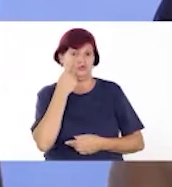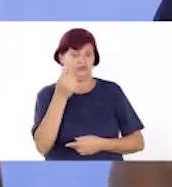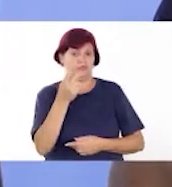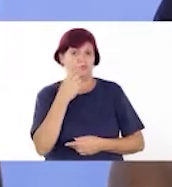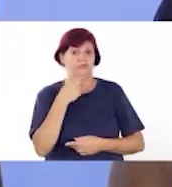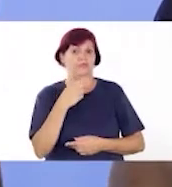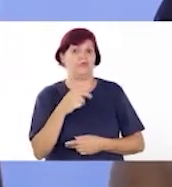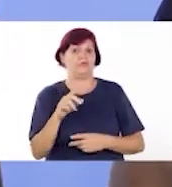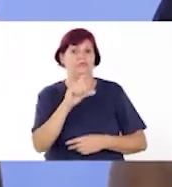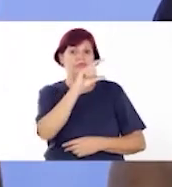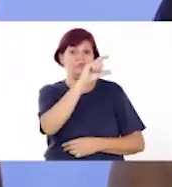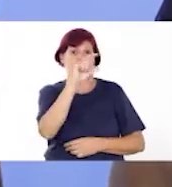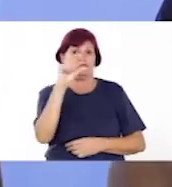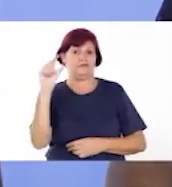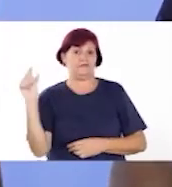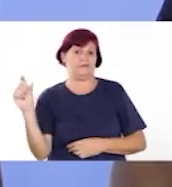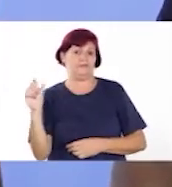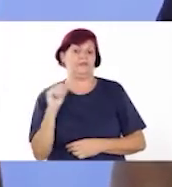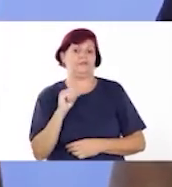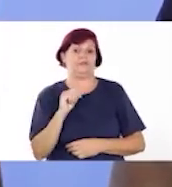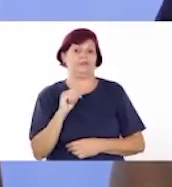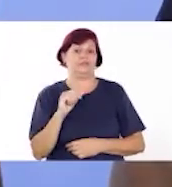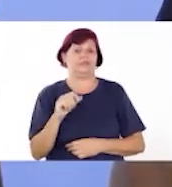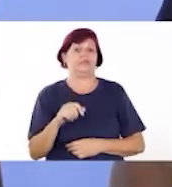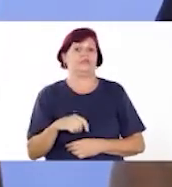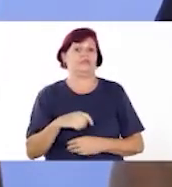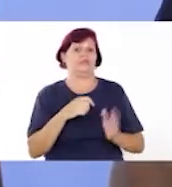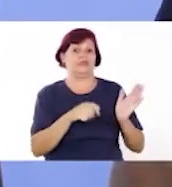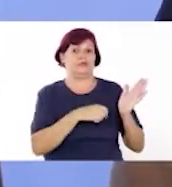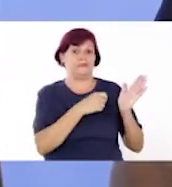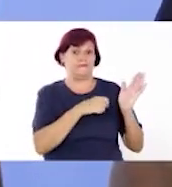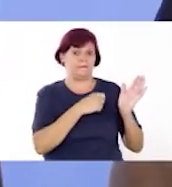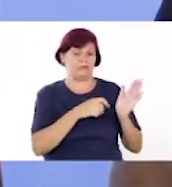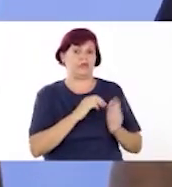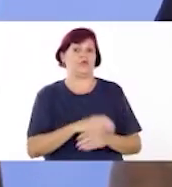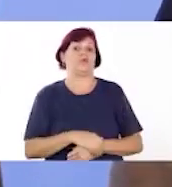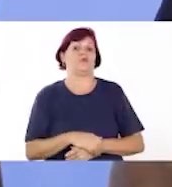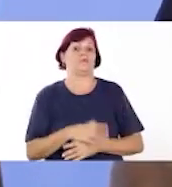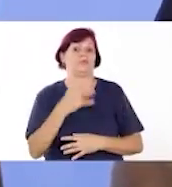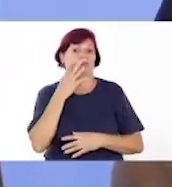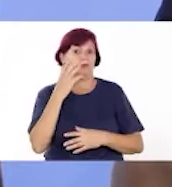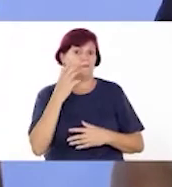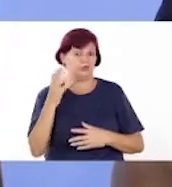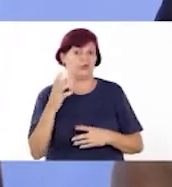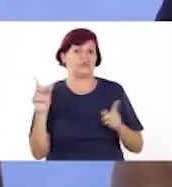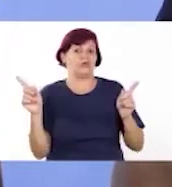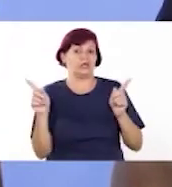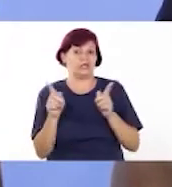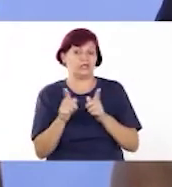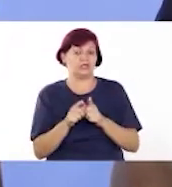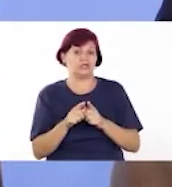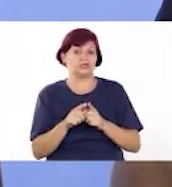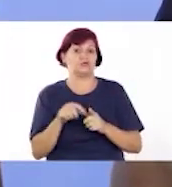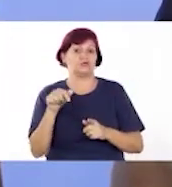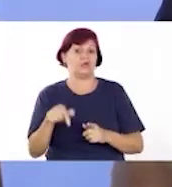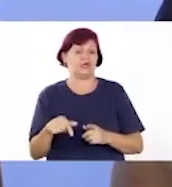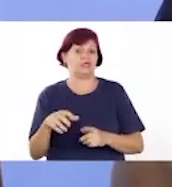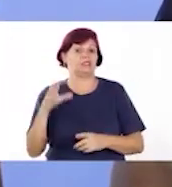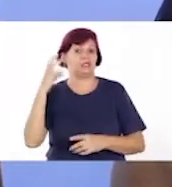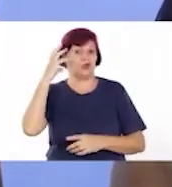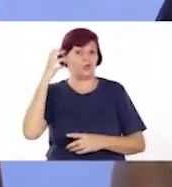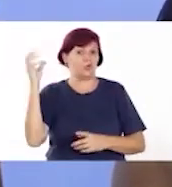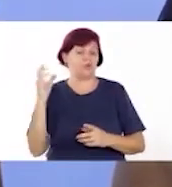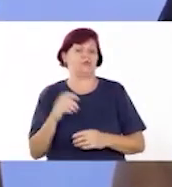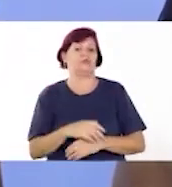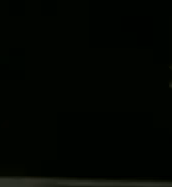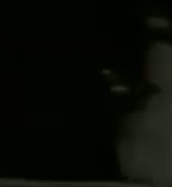el siguiente fragmento del filme Viva la República, que resume este periodo